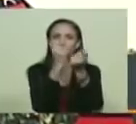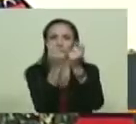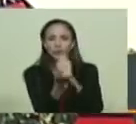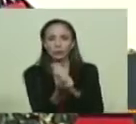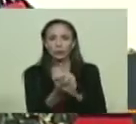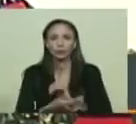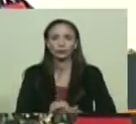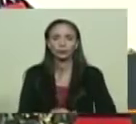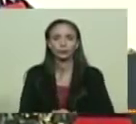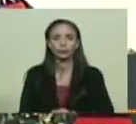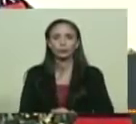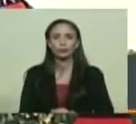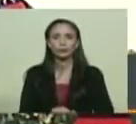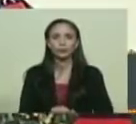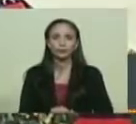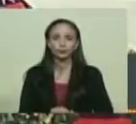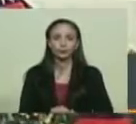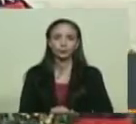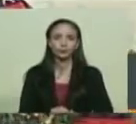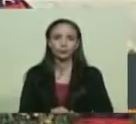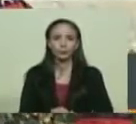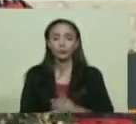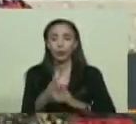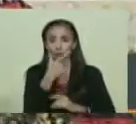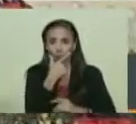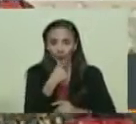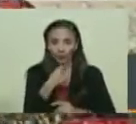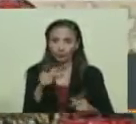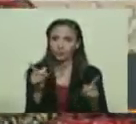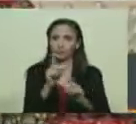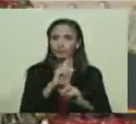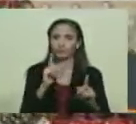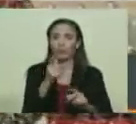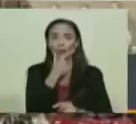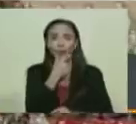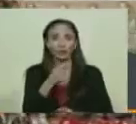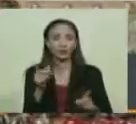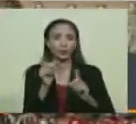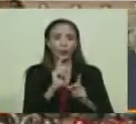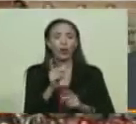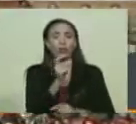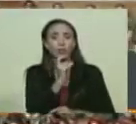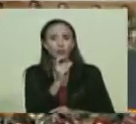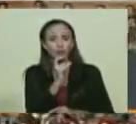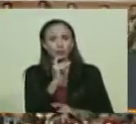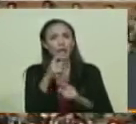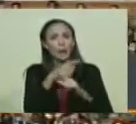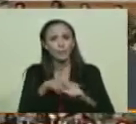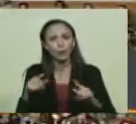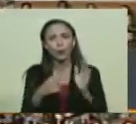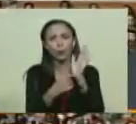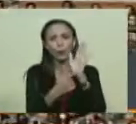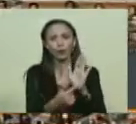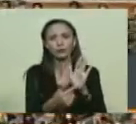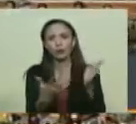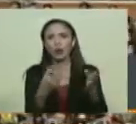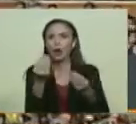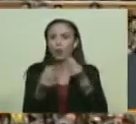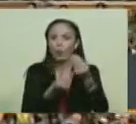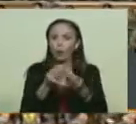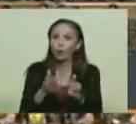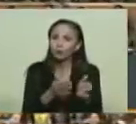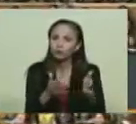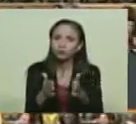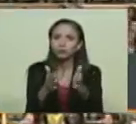Tarea que no ha sido fácil, pero que ha demostrado ser el camino.